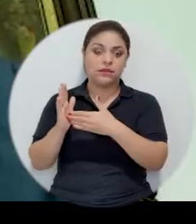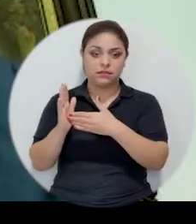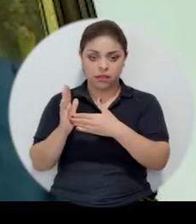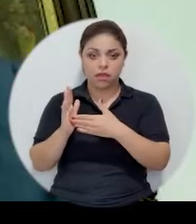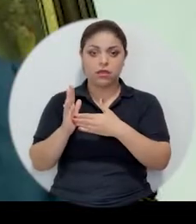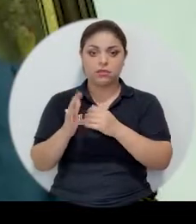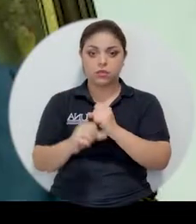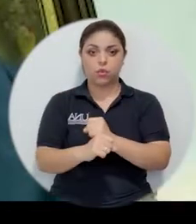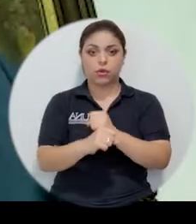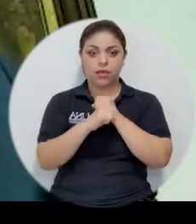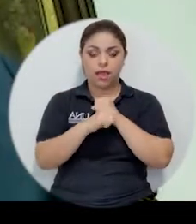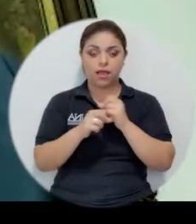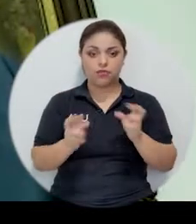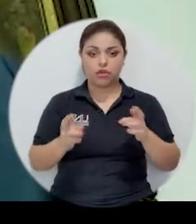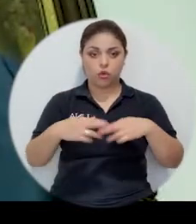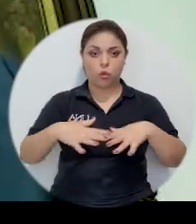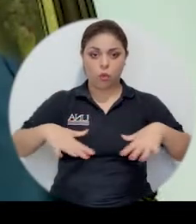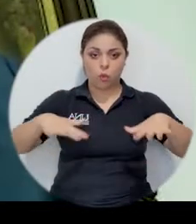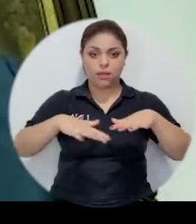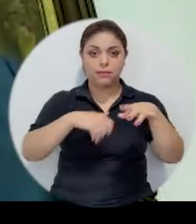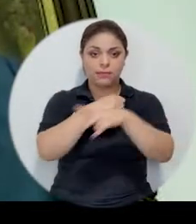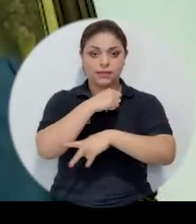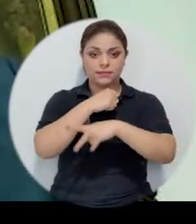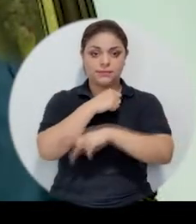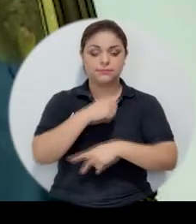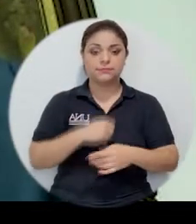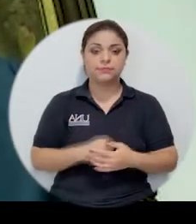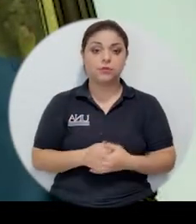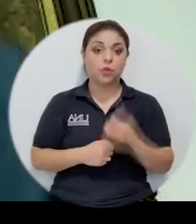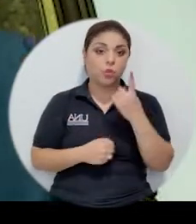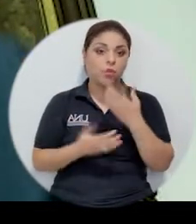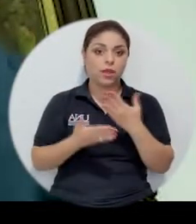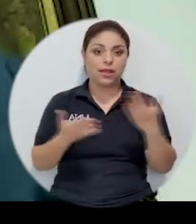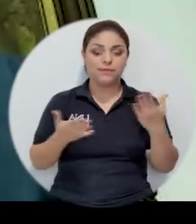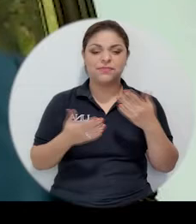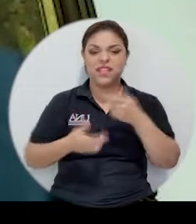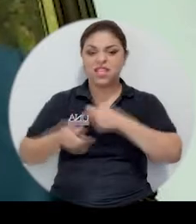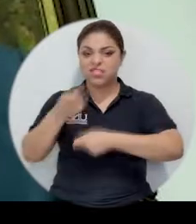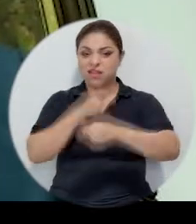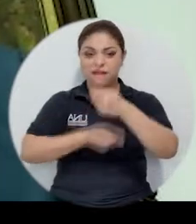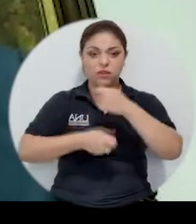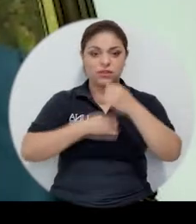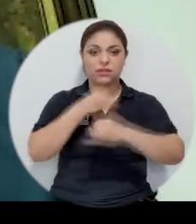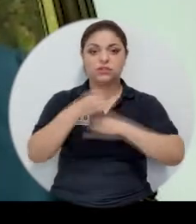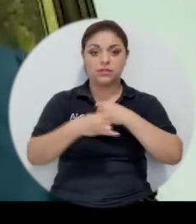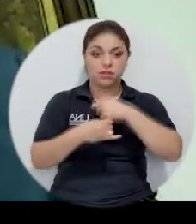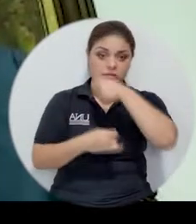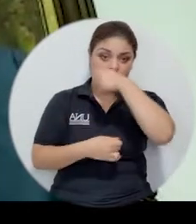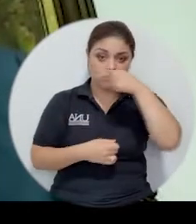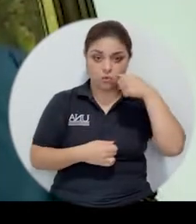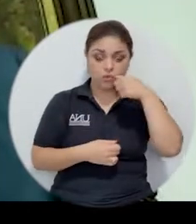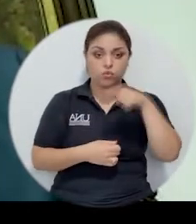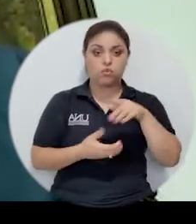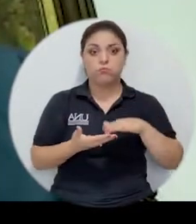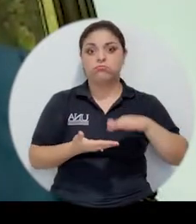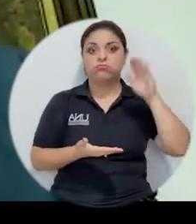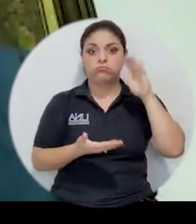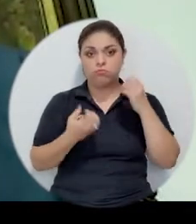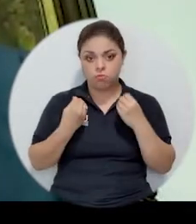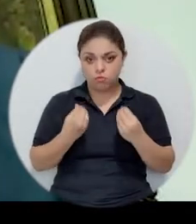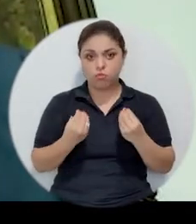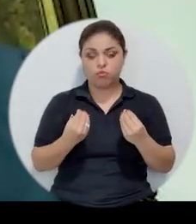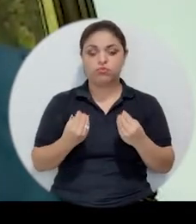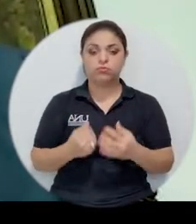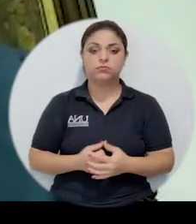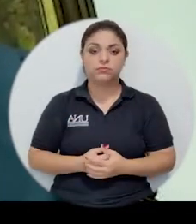la seguridad de la región y por consiguiente el país. Uno de esos es el tráfico internacional de drogas. Se ha incrementado muy